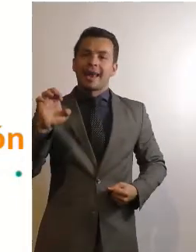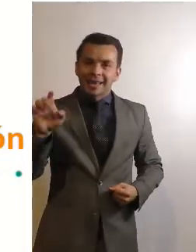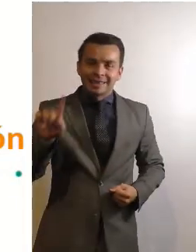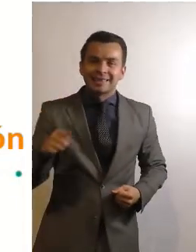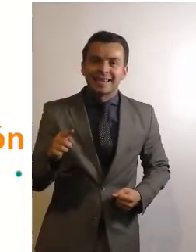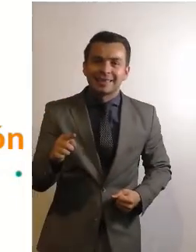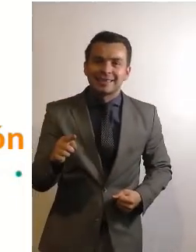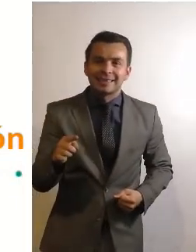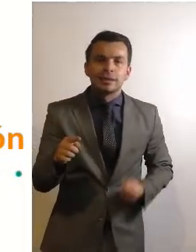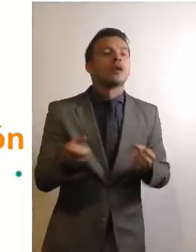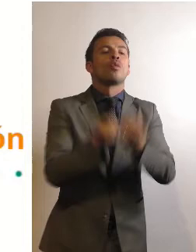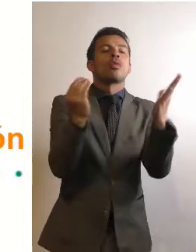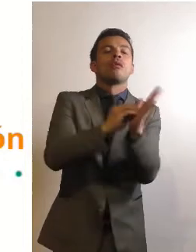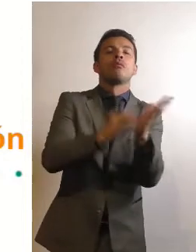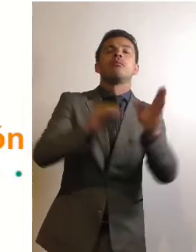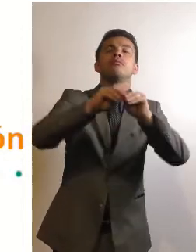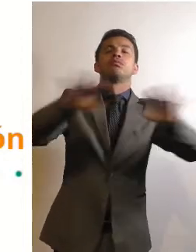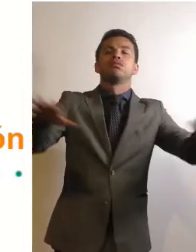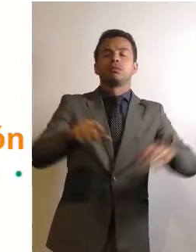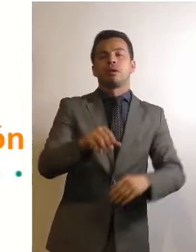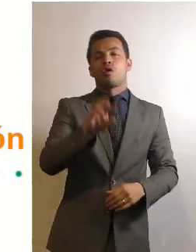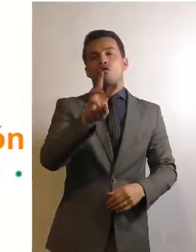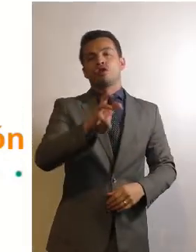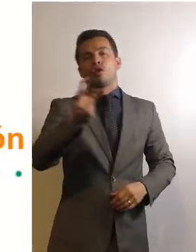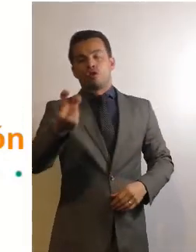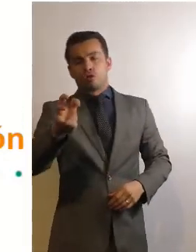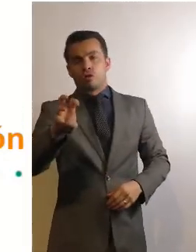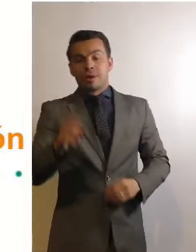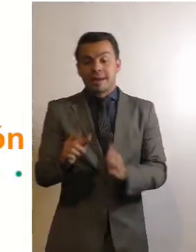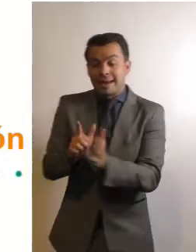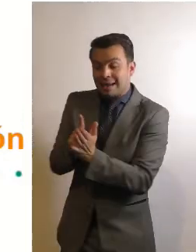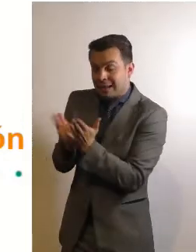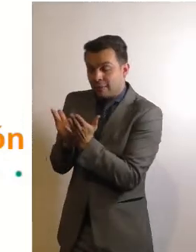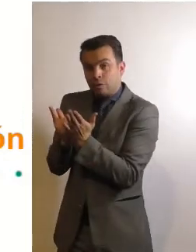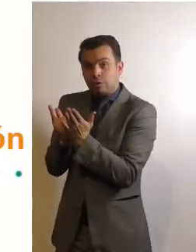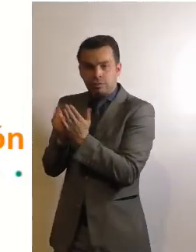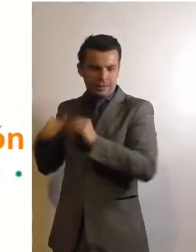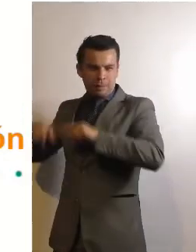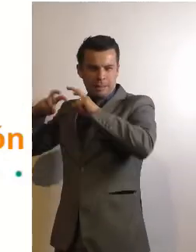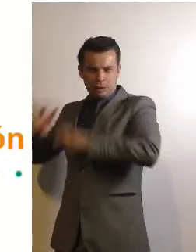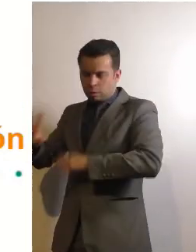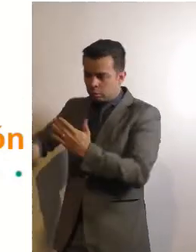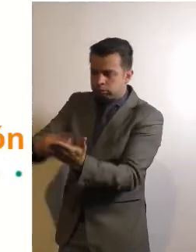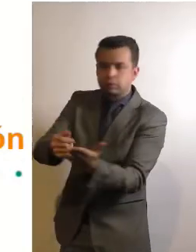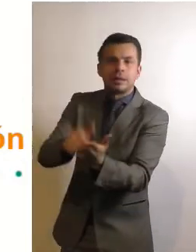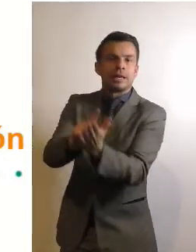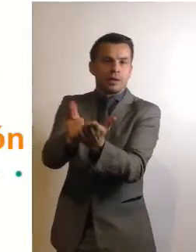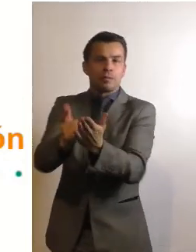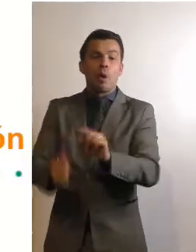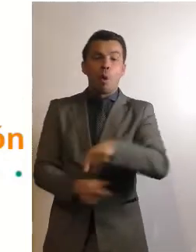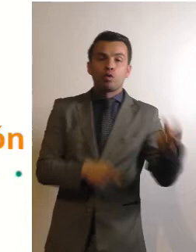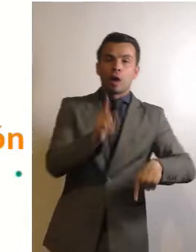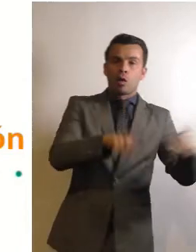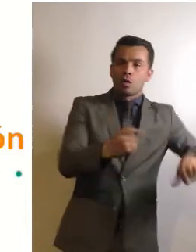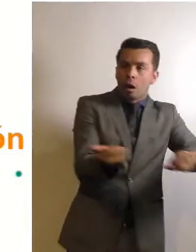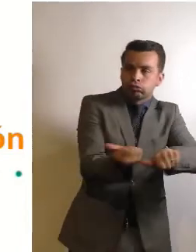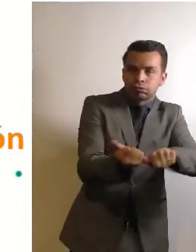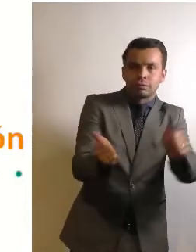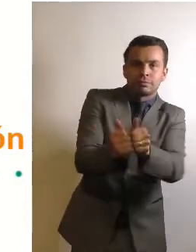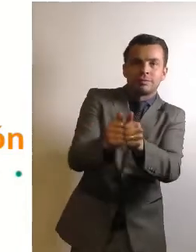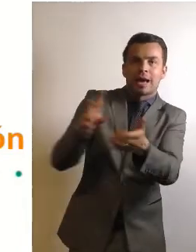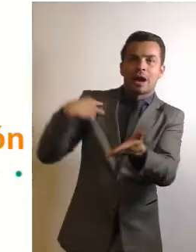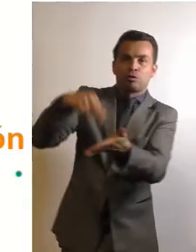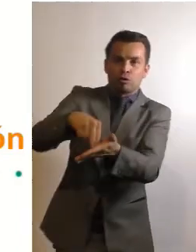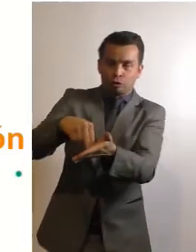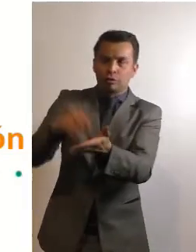108 publicaciones, 33 libros resultado de investigación y 7 coediciones de las